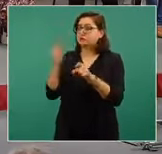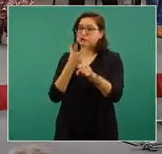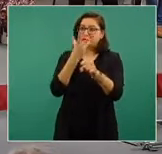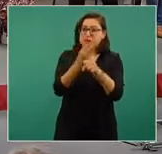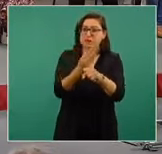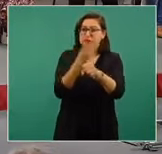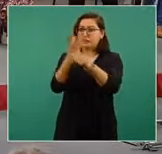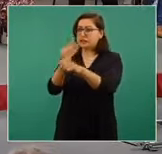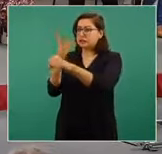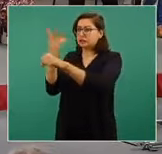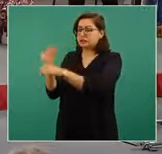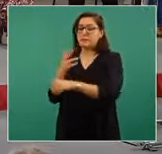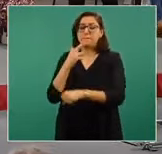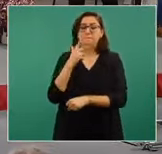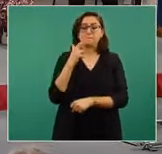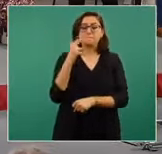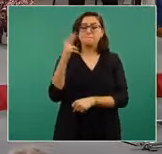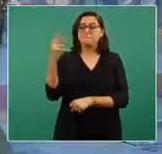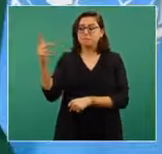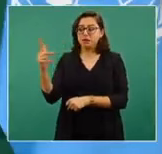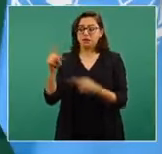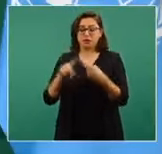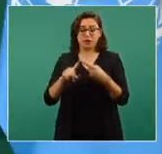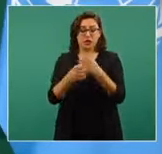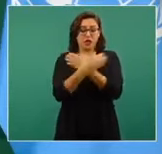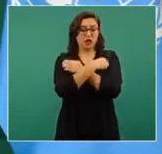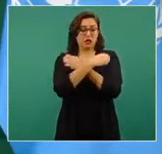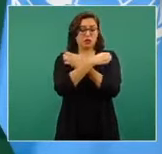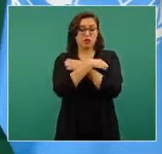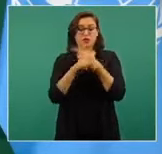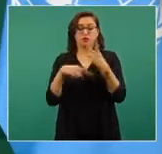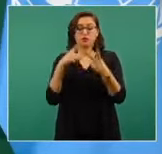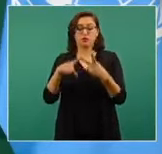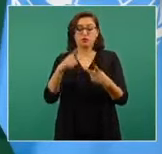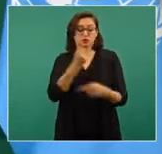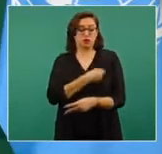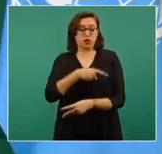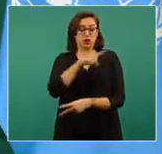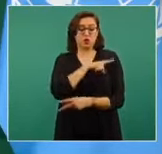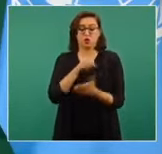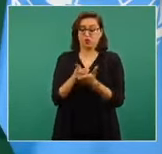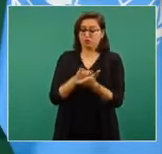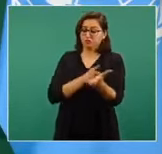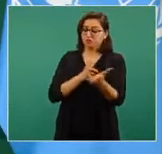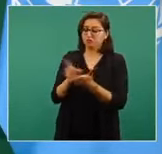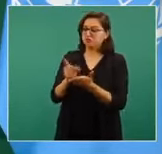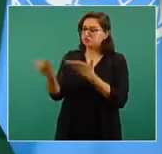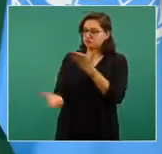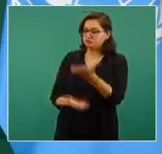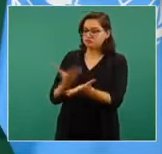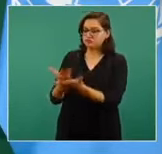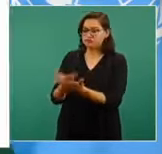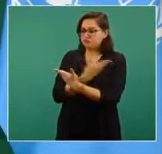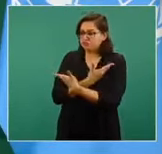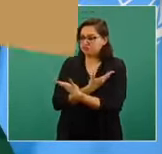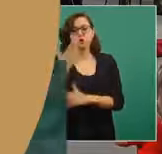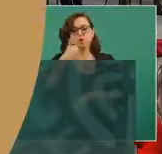la educación y la salud son derechos que se ofrecen de manera